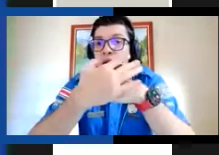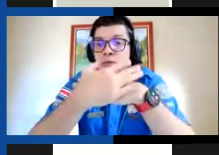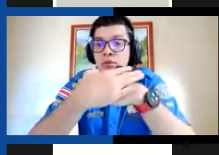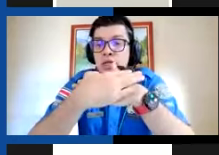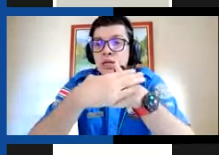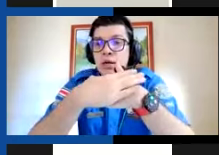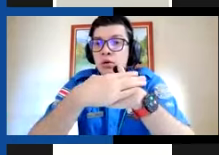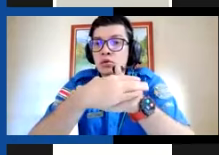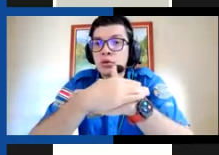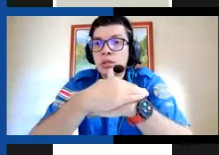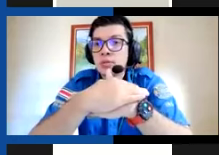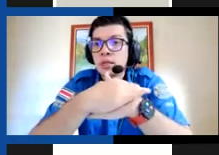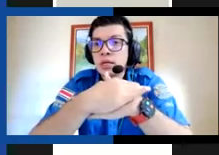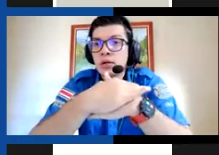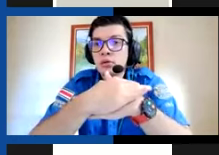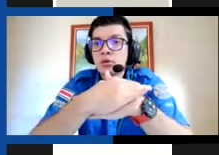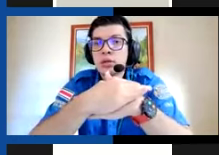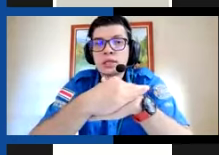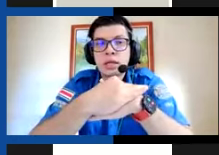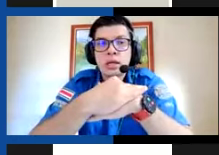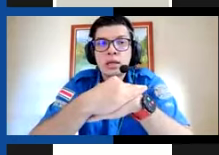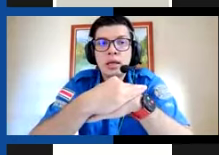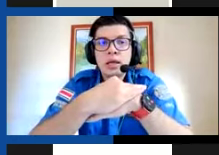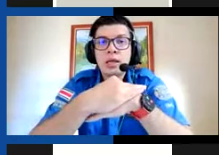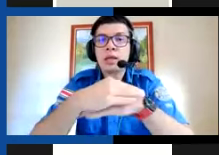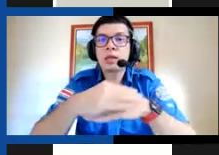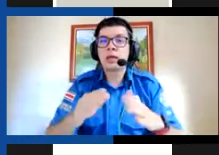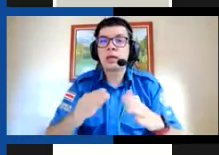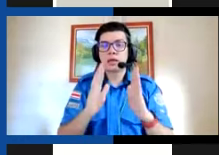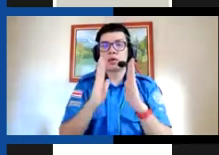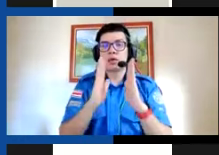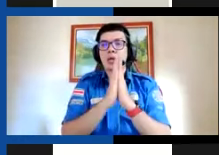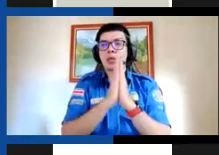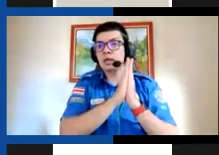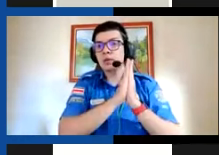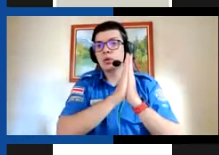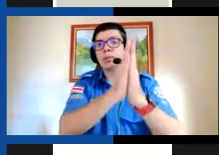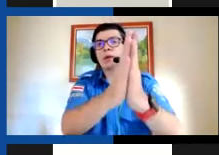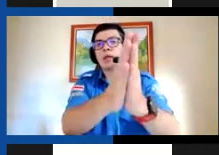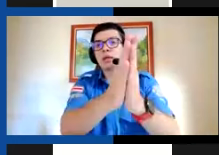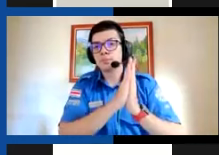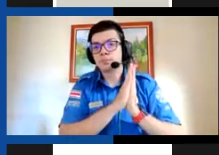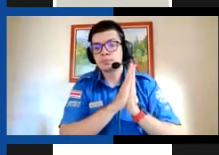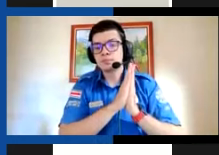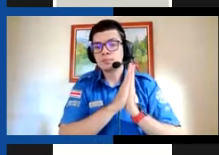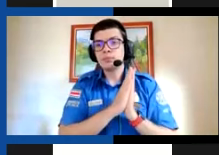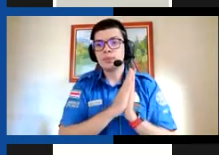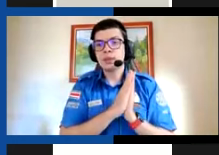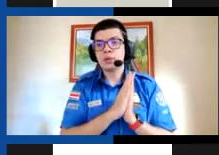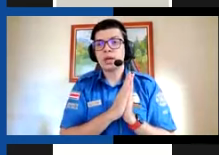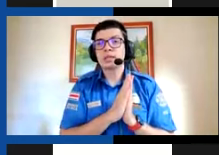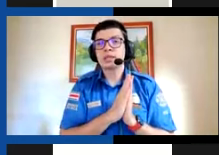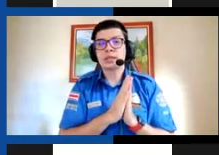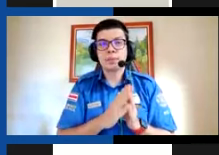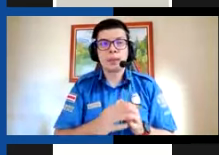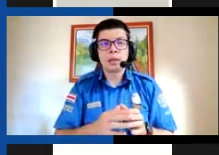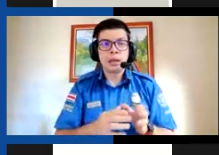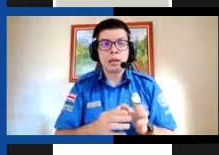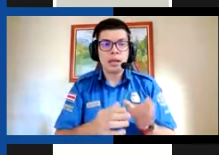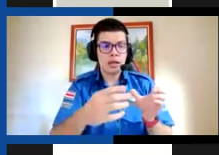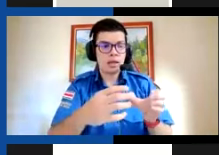ejemplo, digamos, me han llegado consultas de gente que comparte una pared de una casita,